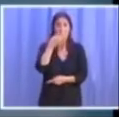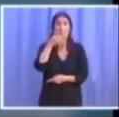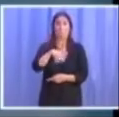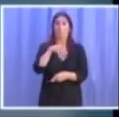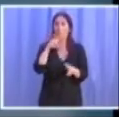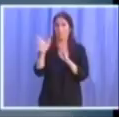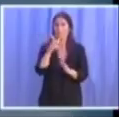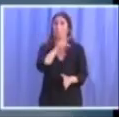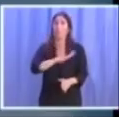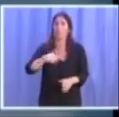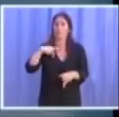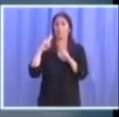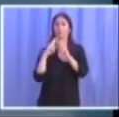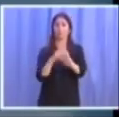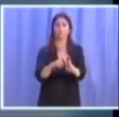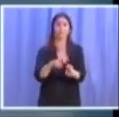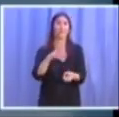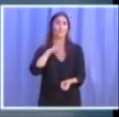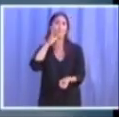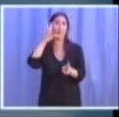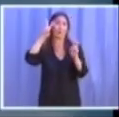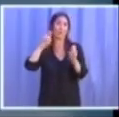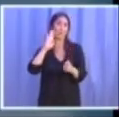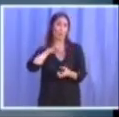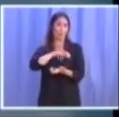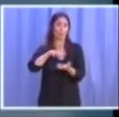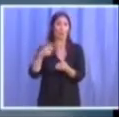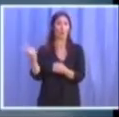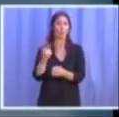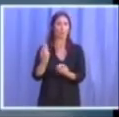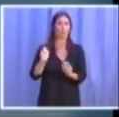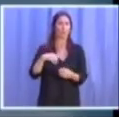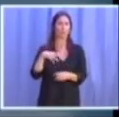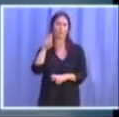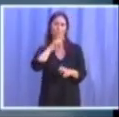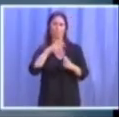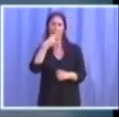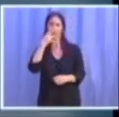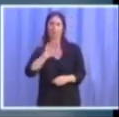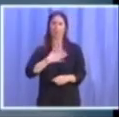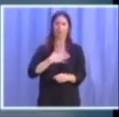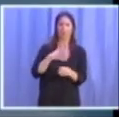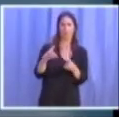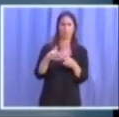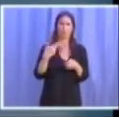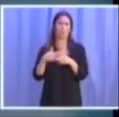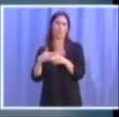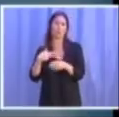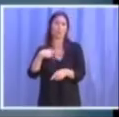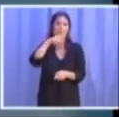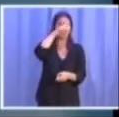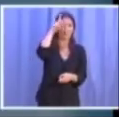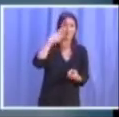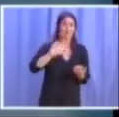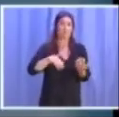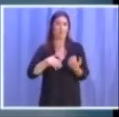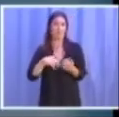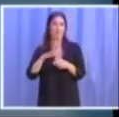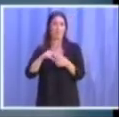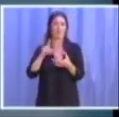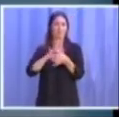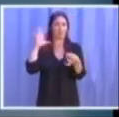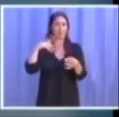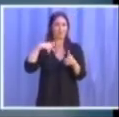investigado por corrupción. No han estado a la altura y unos y otros se han plegado a los intereses de sus partidos en Sevilla y en Madrid. Lo hemos visto con la desconexión